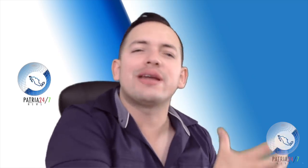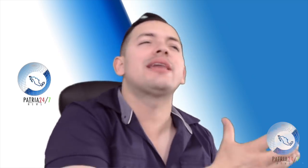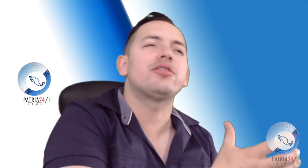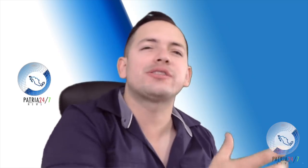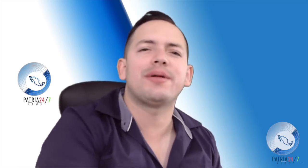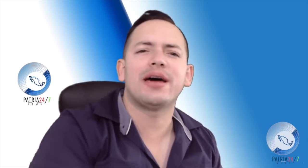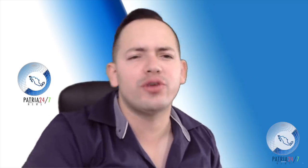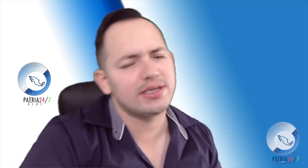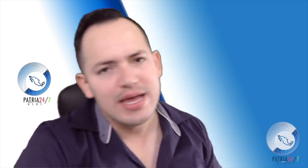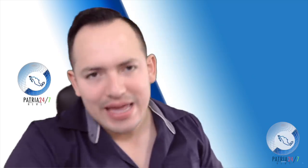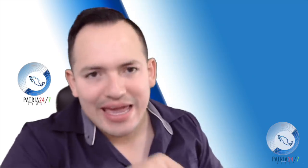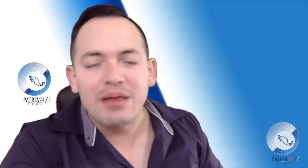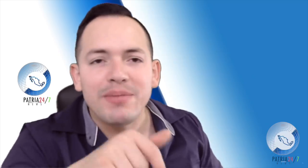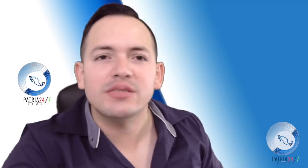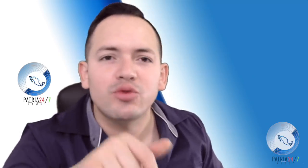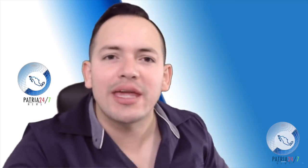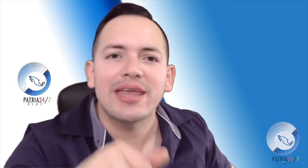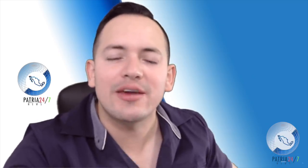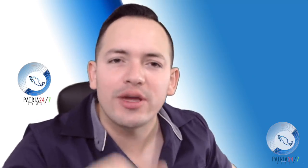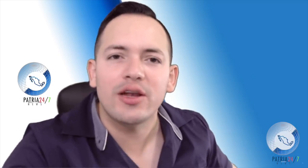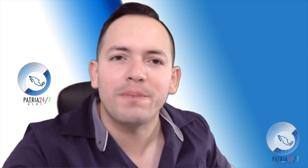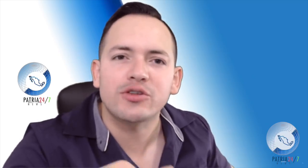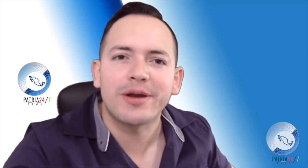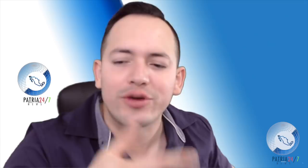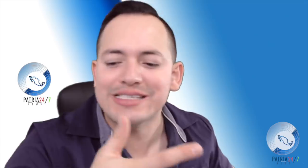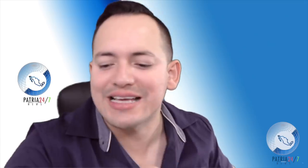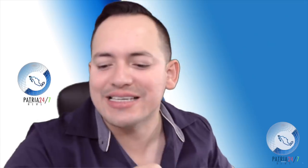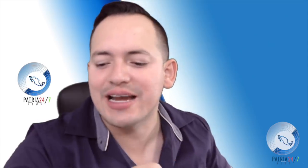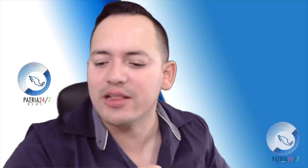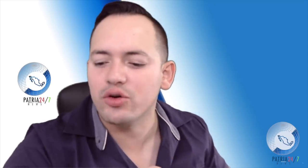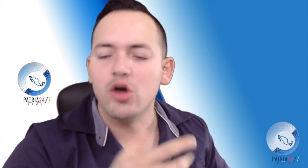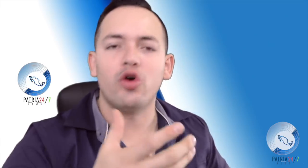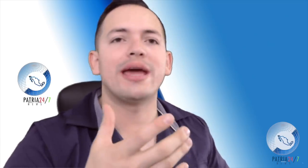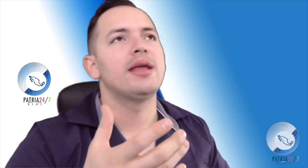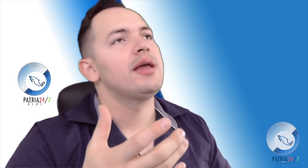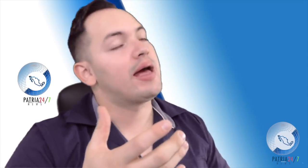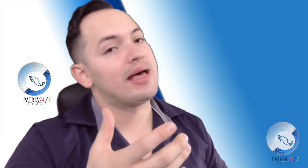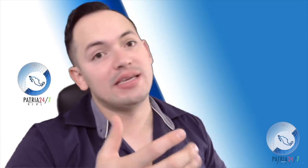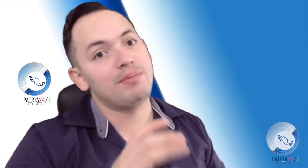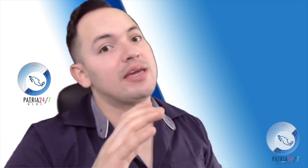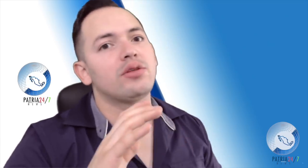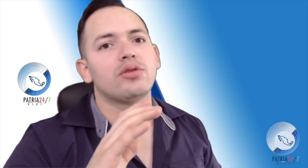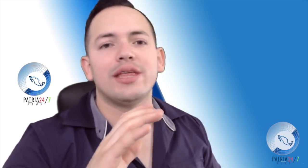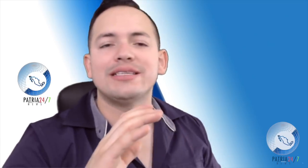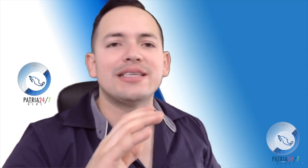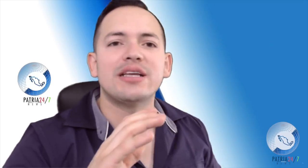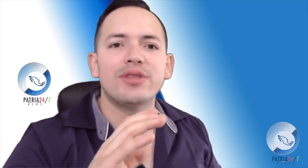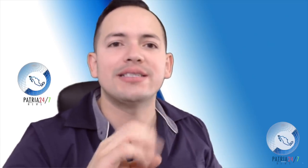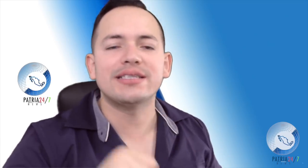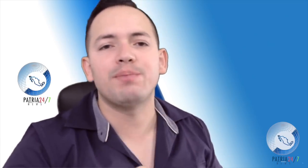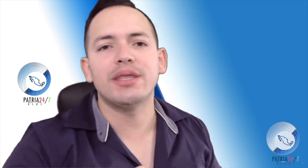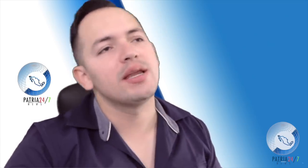que correr tantos trabajadores. El mismo día de hoy López Obrador está señalando, oigan, así me quito todas